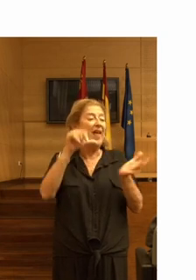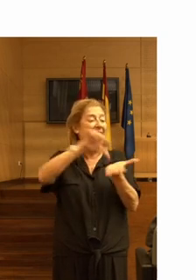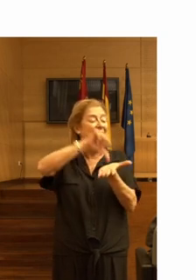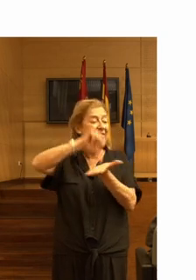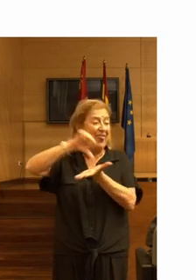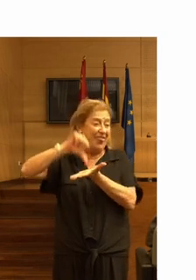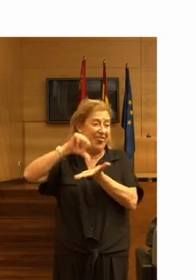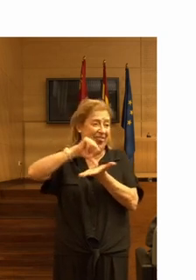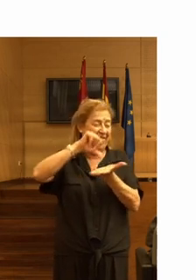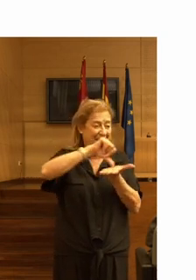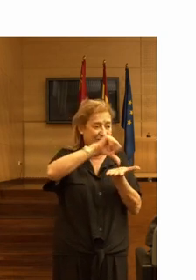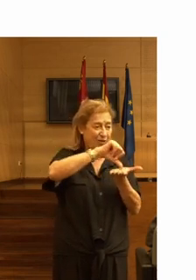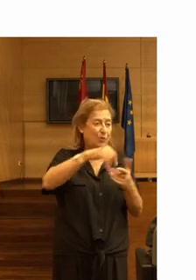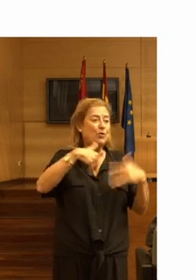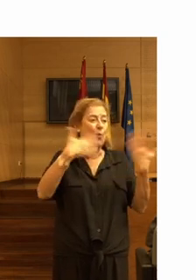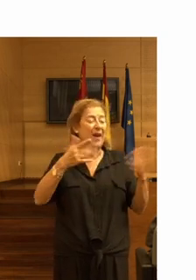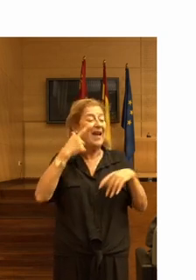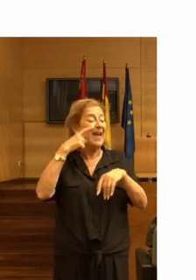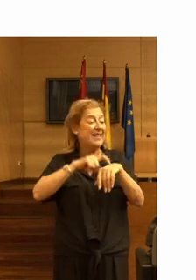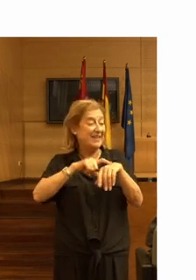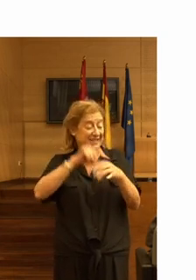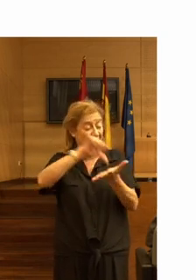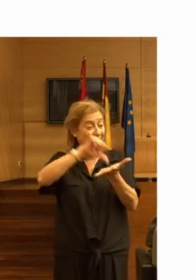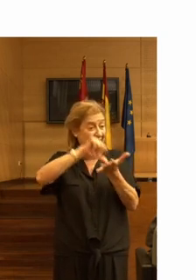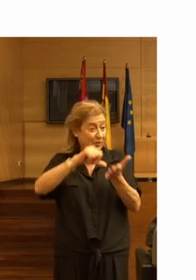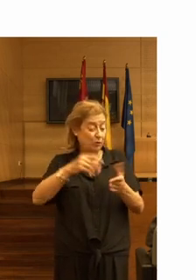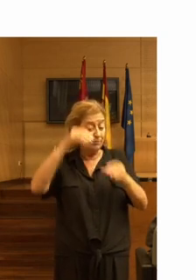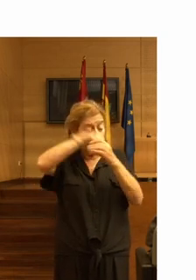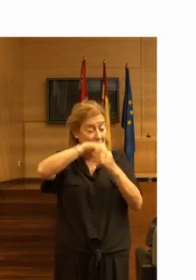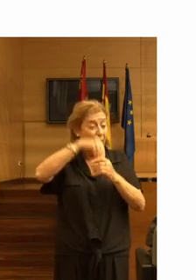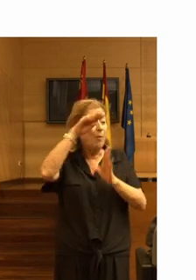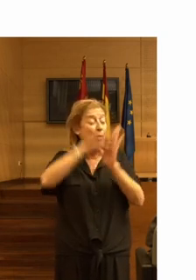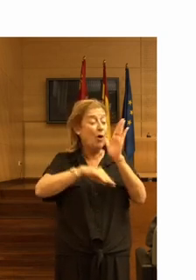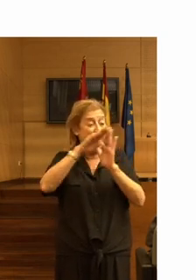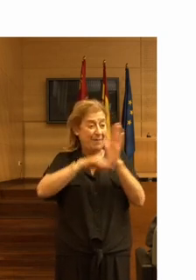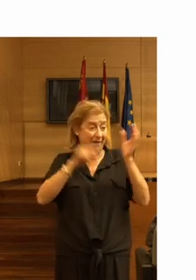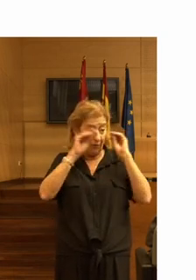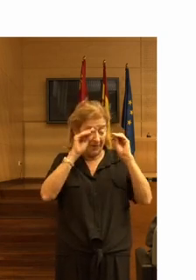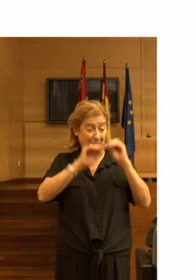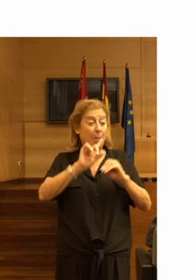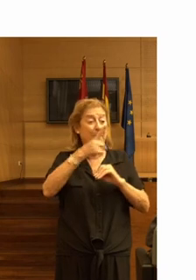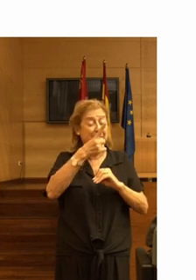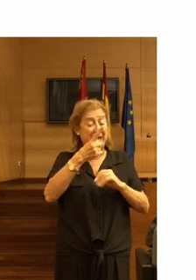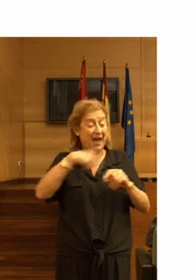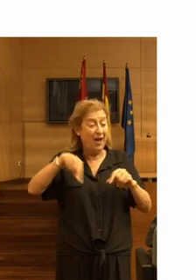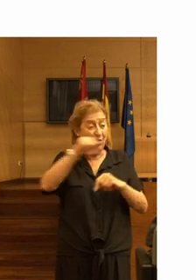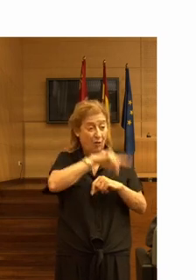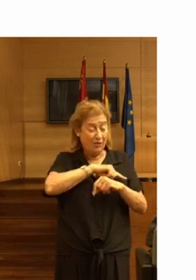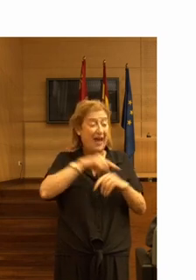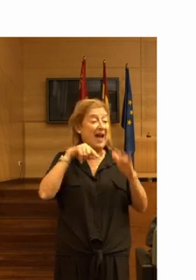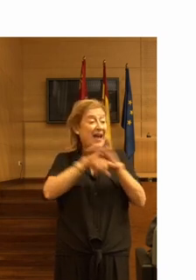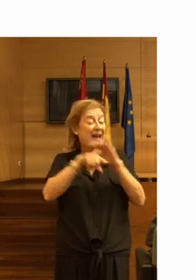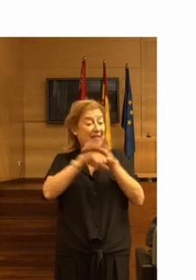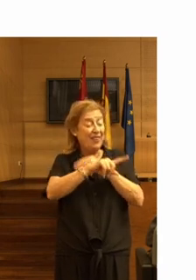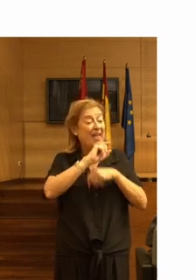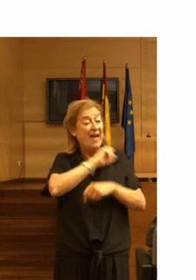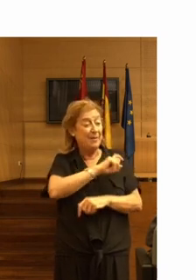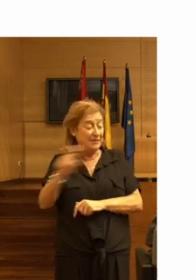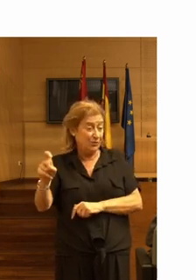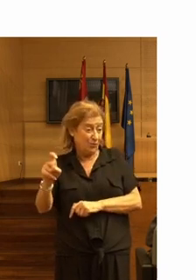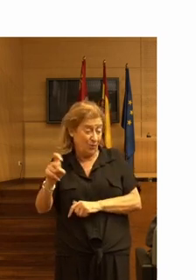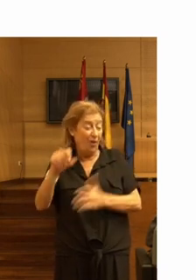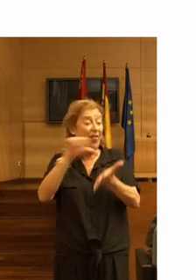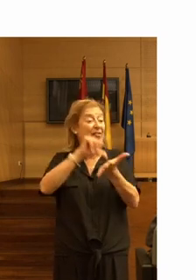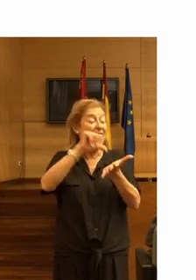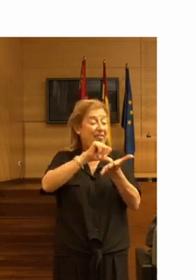centros, cuáles son las características de los centros que han participado del programa formativo. En una primera ronda, Gerencia comunicó, los